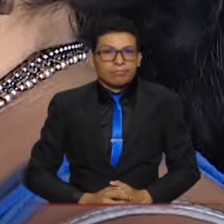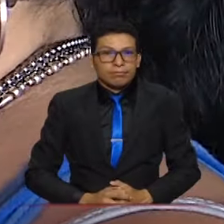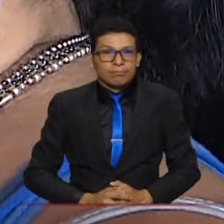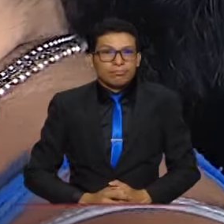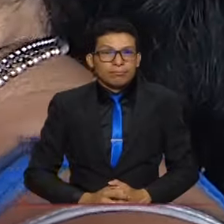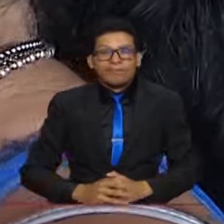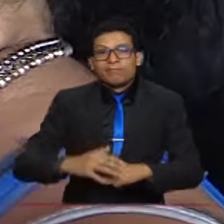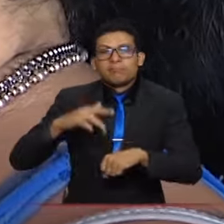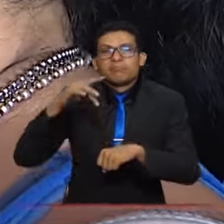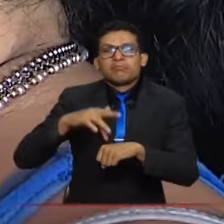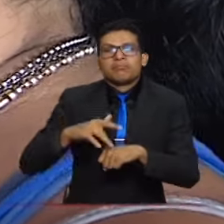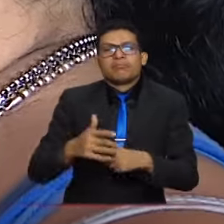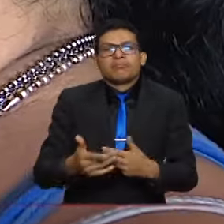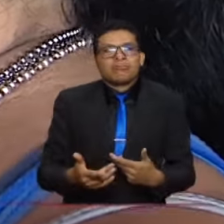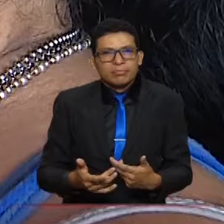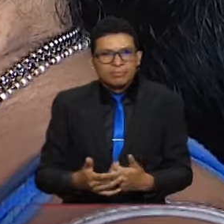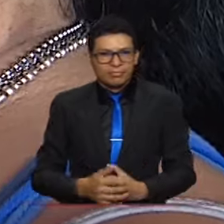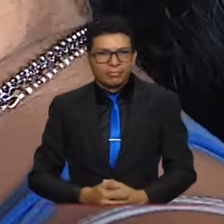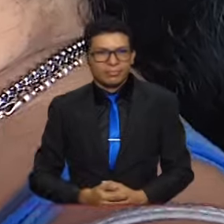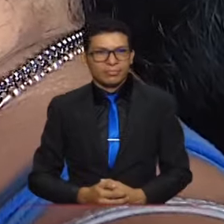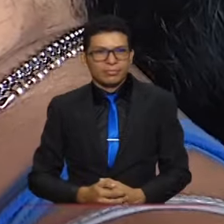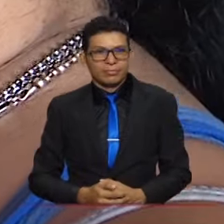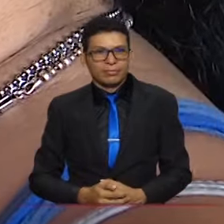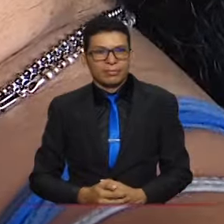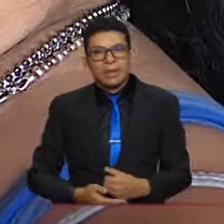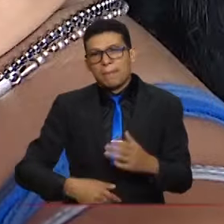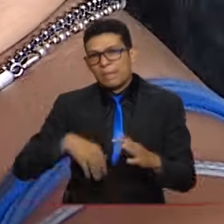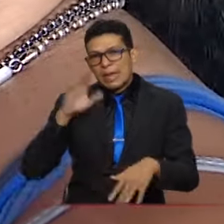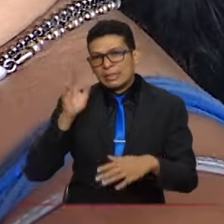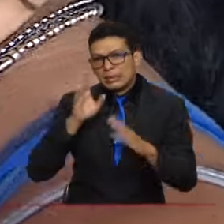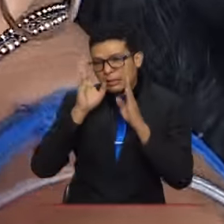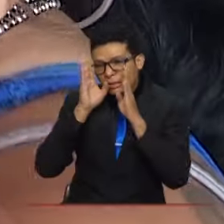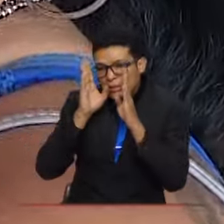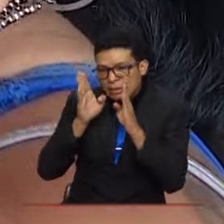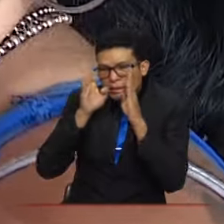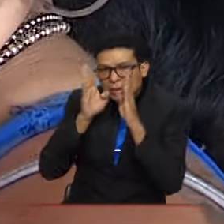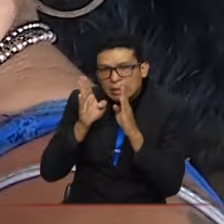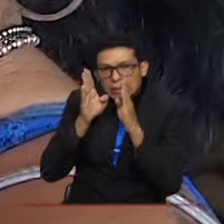Ahora me toca que estar más pendiente de él.